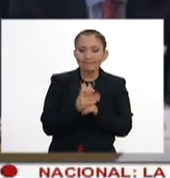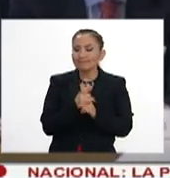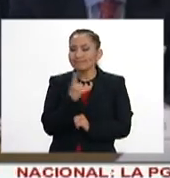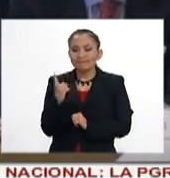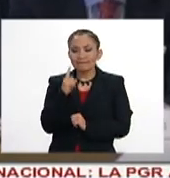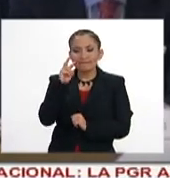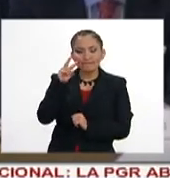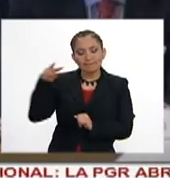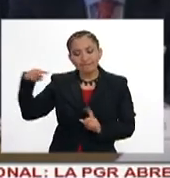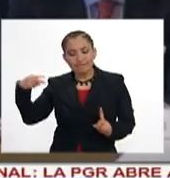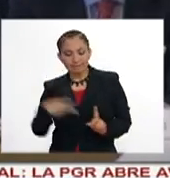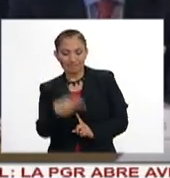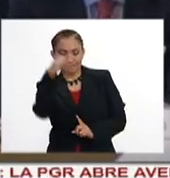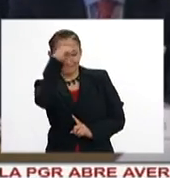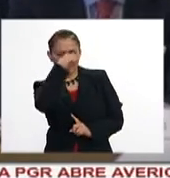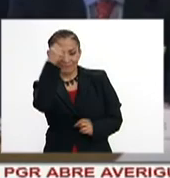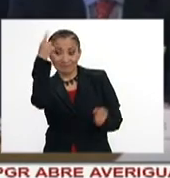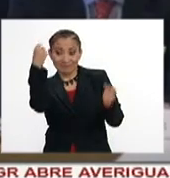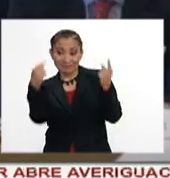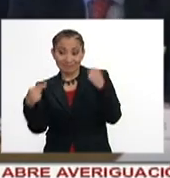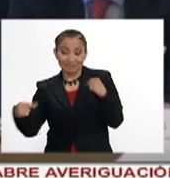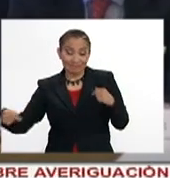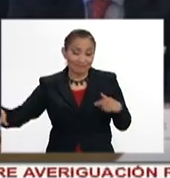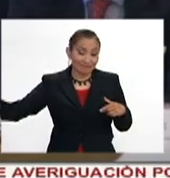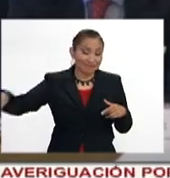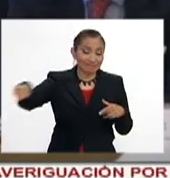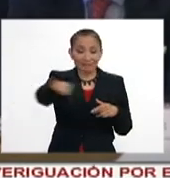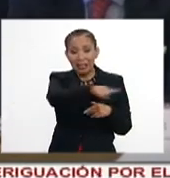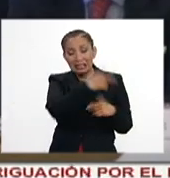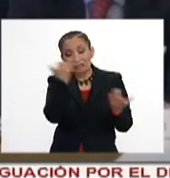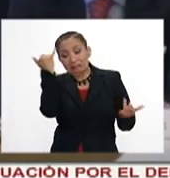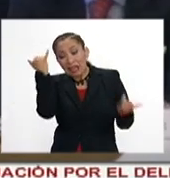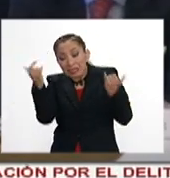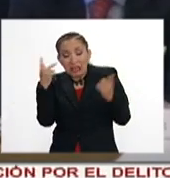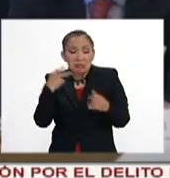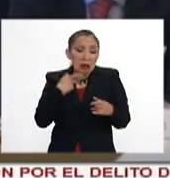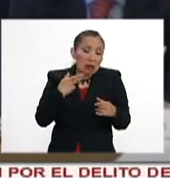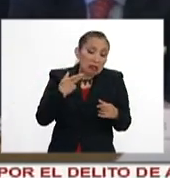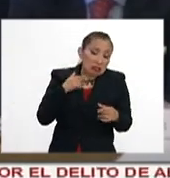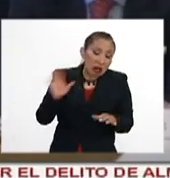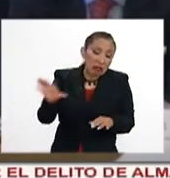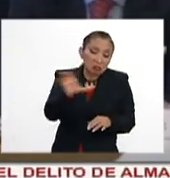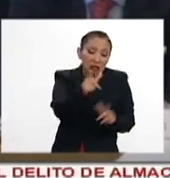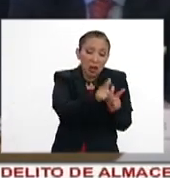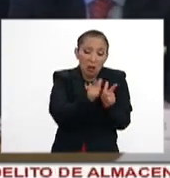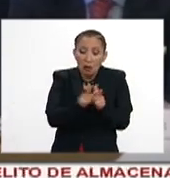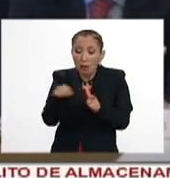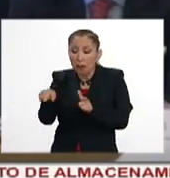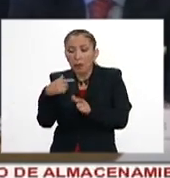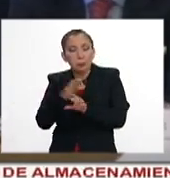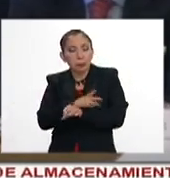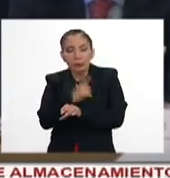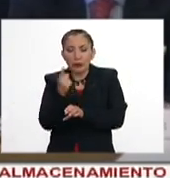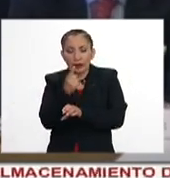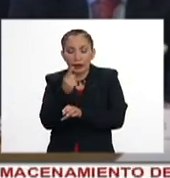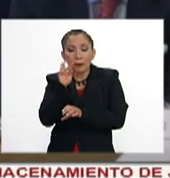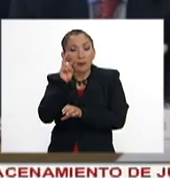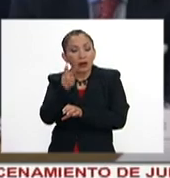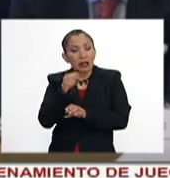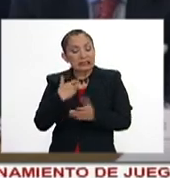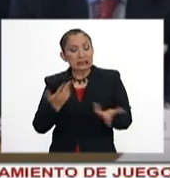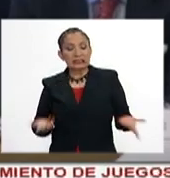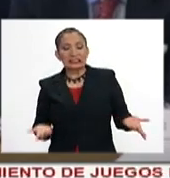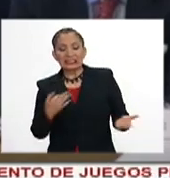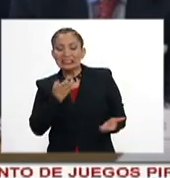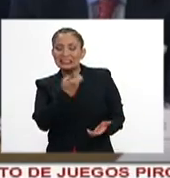la visión que sostienen algunas corrientes políticas en el sentido de